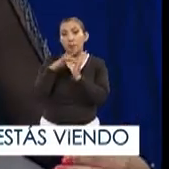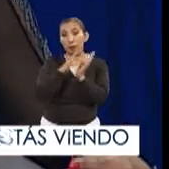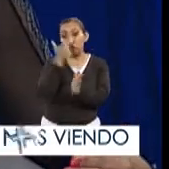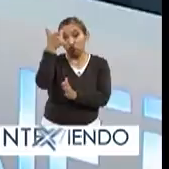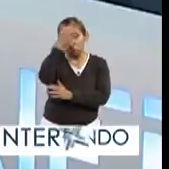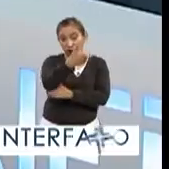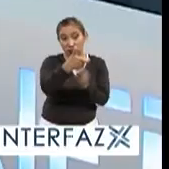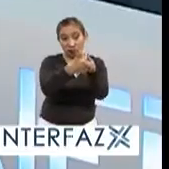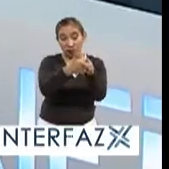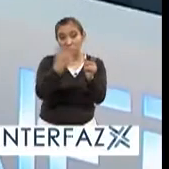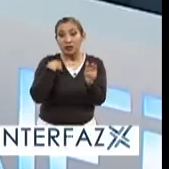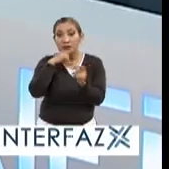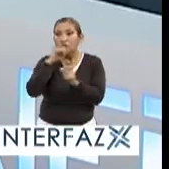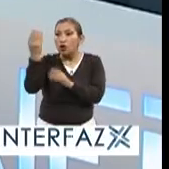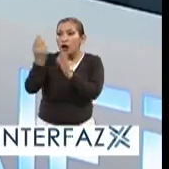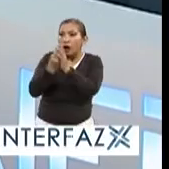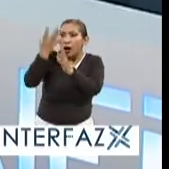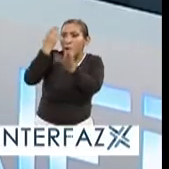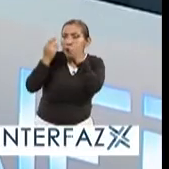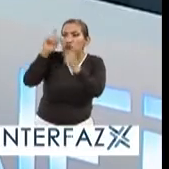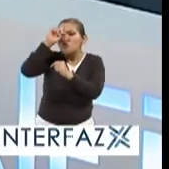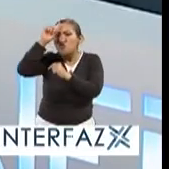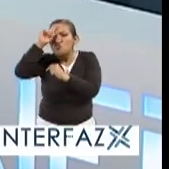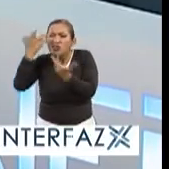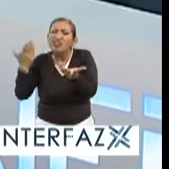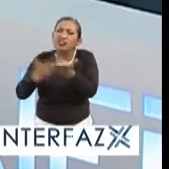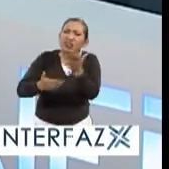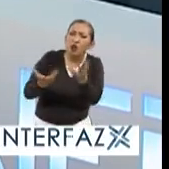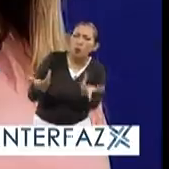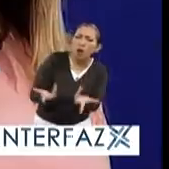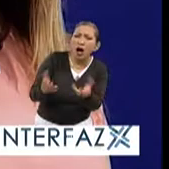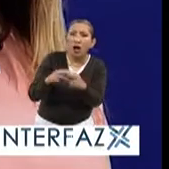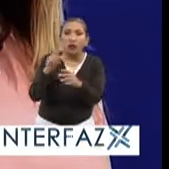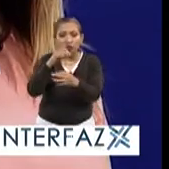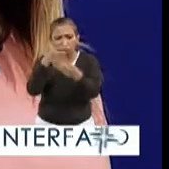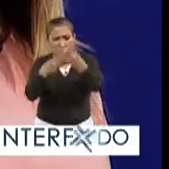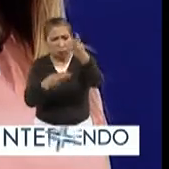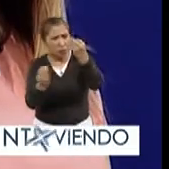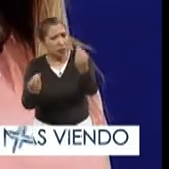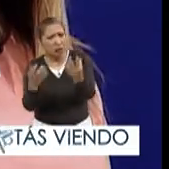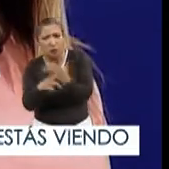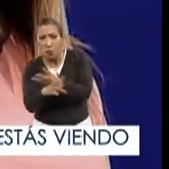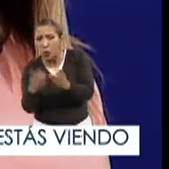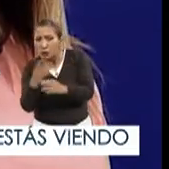apoyo monetario, sino estás hablando sobre capacitación, consultoría, talleres. Bueno, tenemos un sinfín